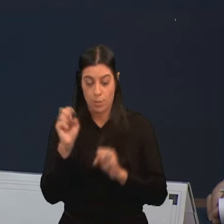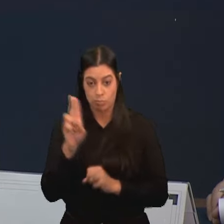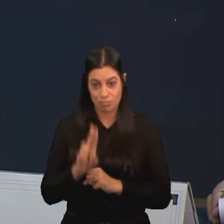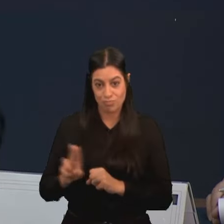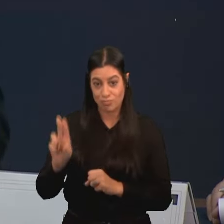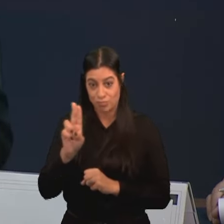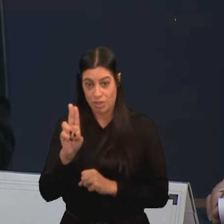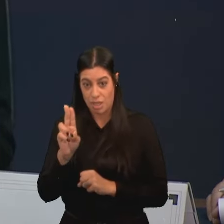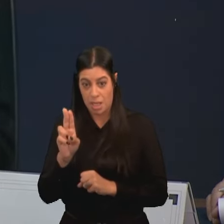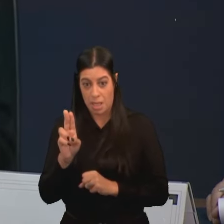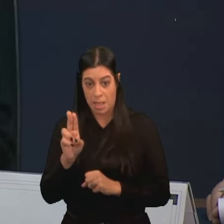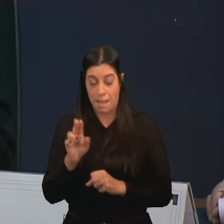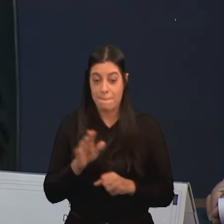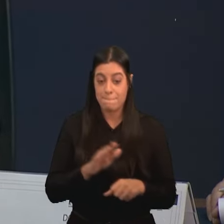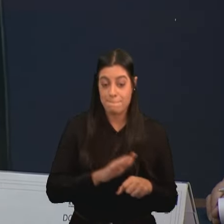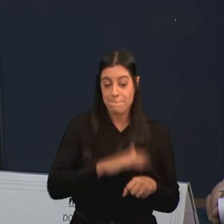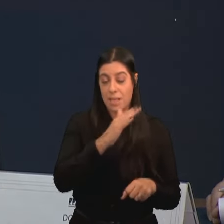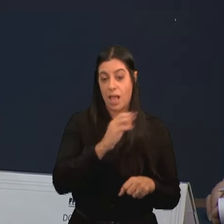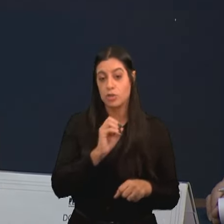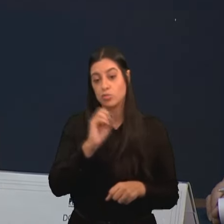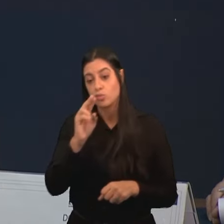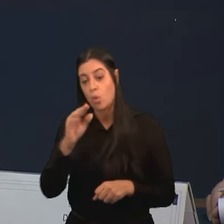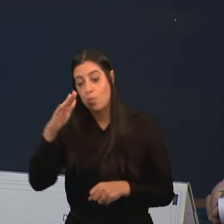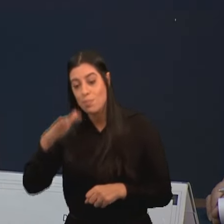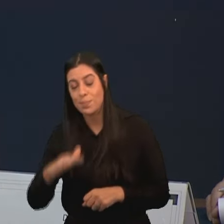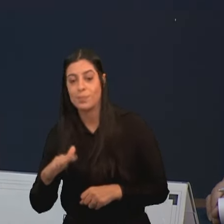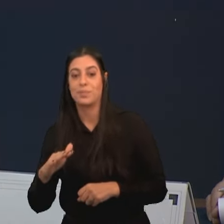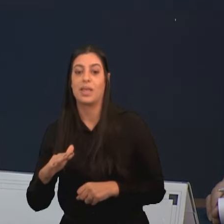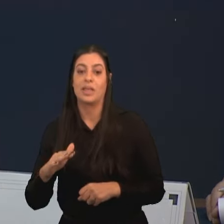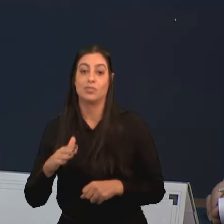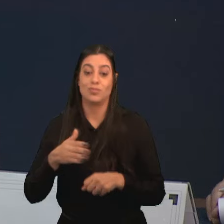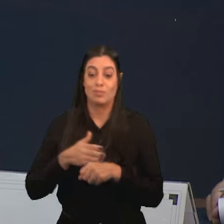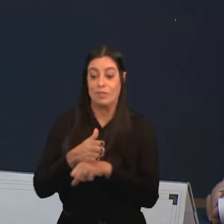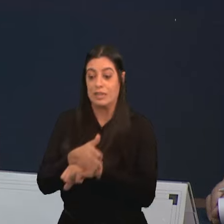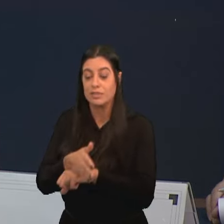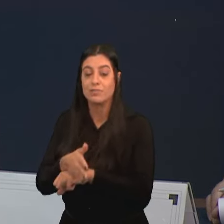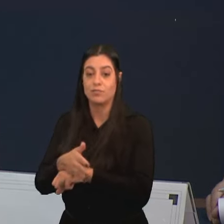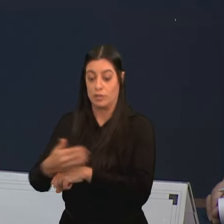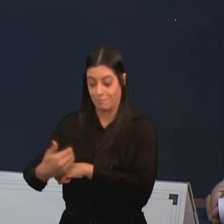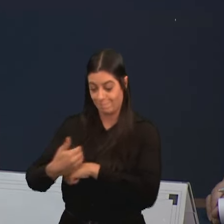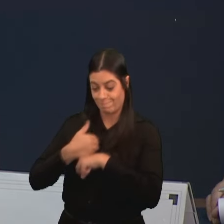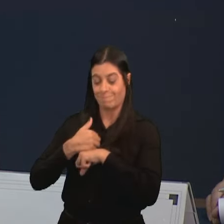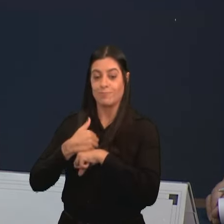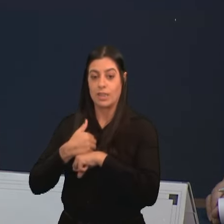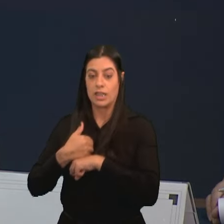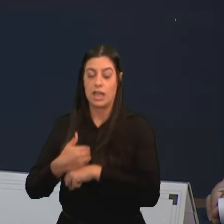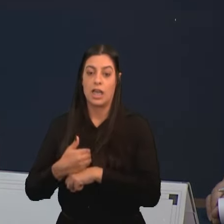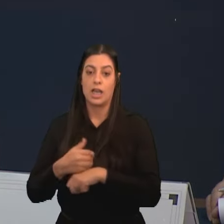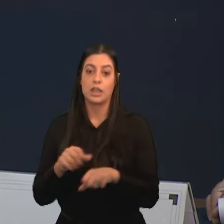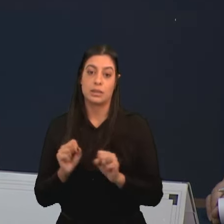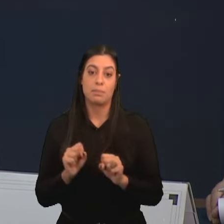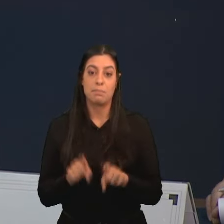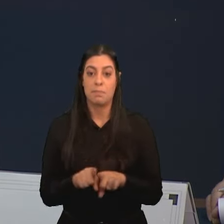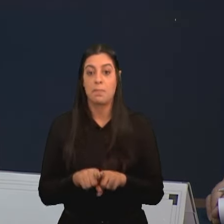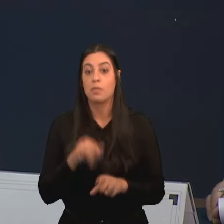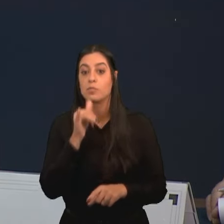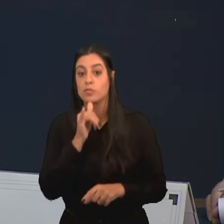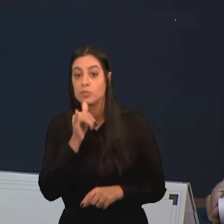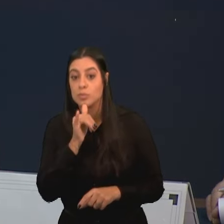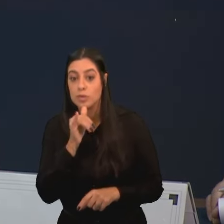puede usar recursos más o menos invasivos, más invasivos desde el punto de vista físico, que puede